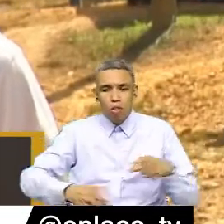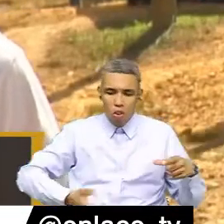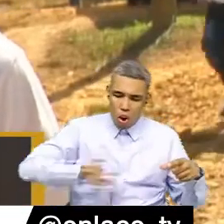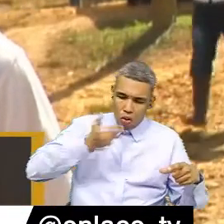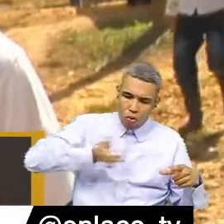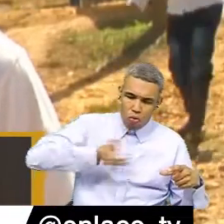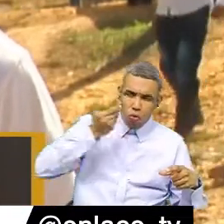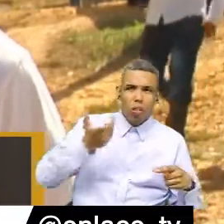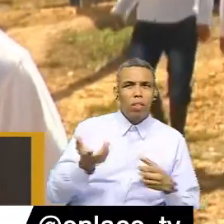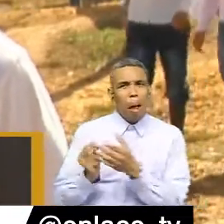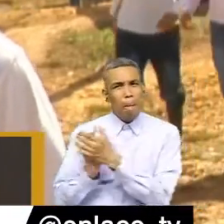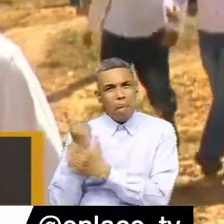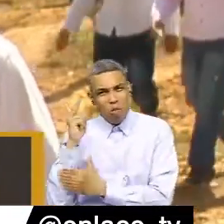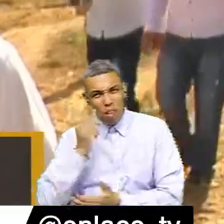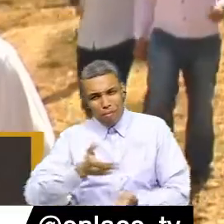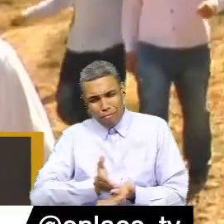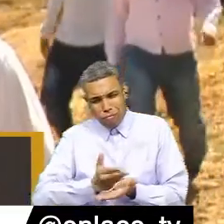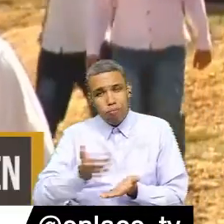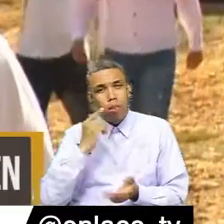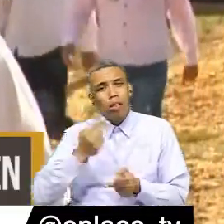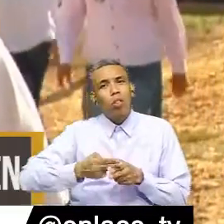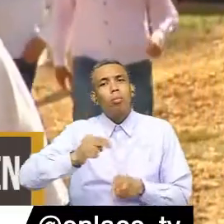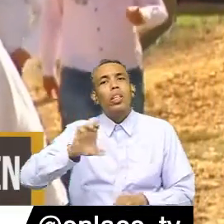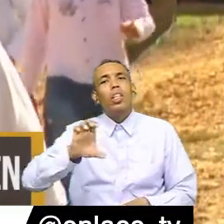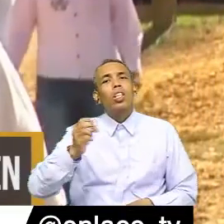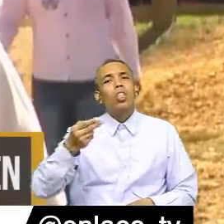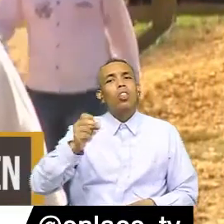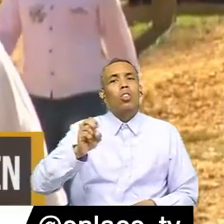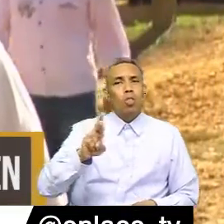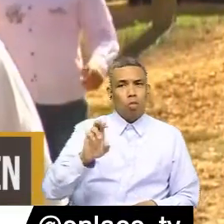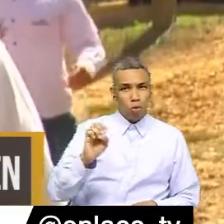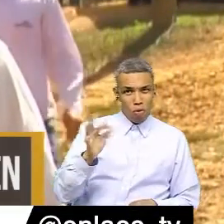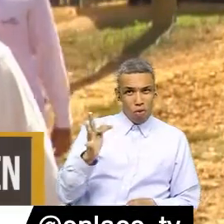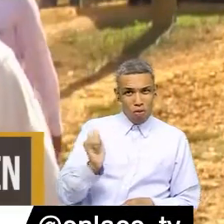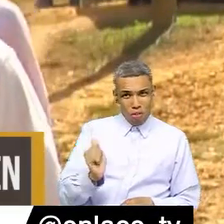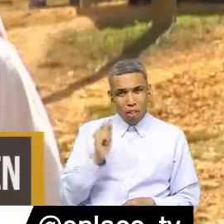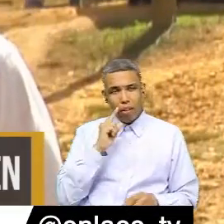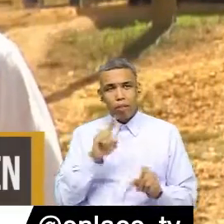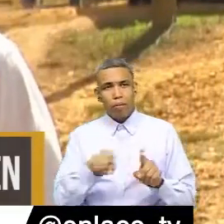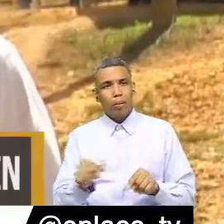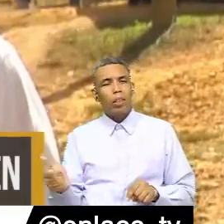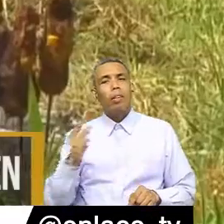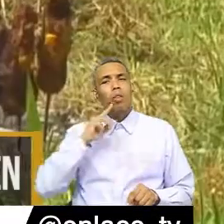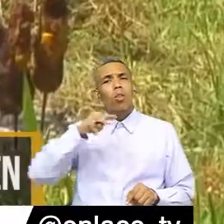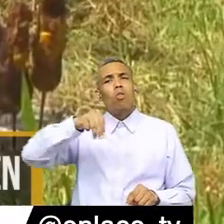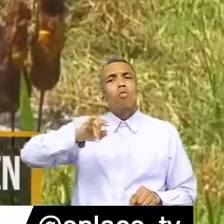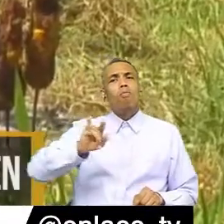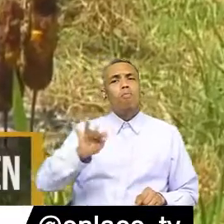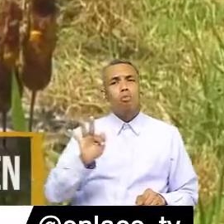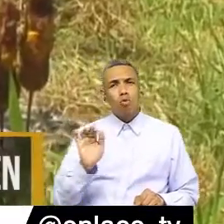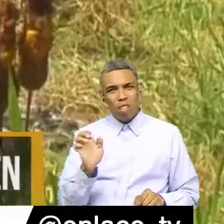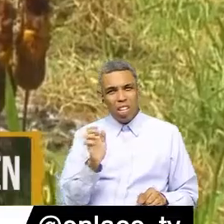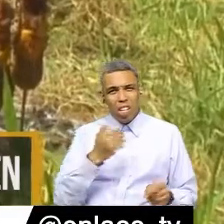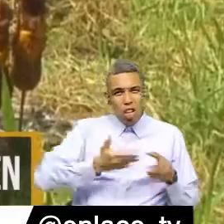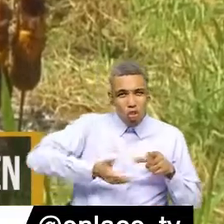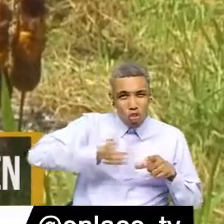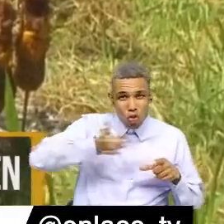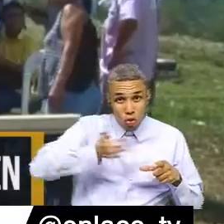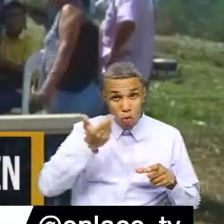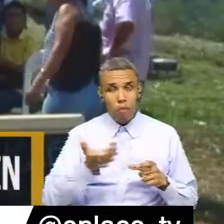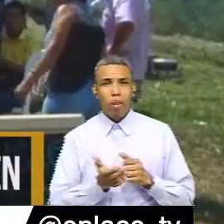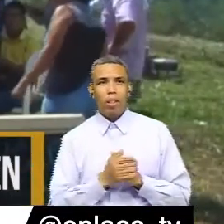también tenemos el mute también tenemos el sound huayna también tenemos la carne a la llanera